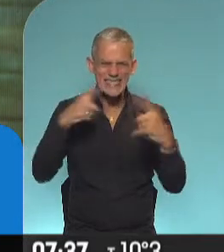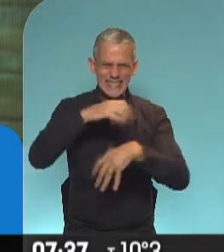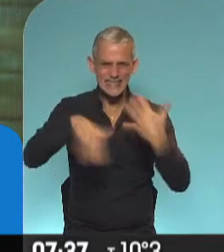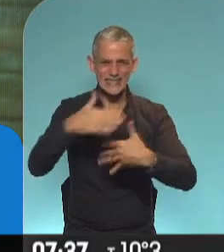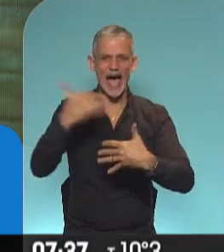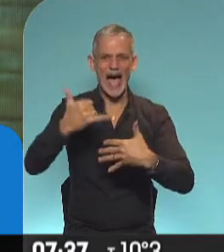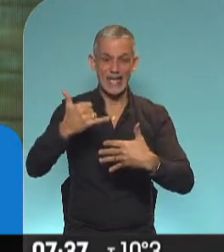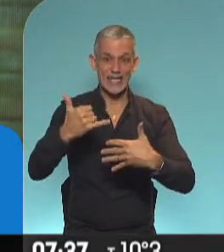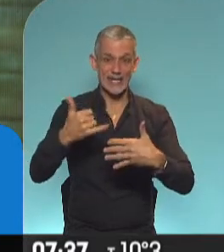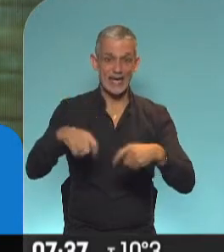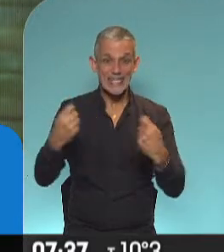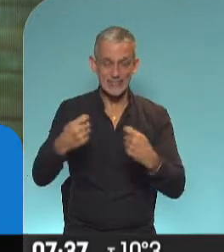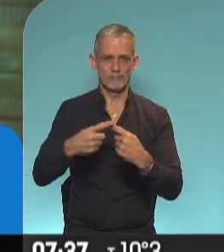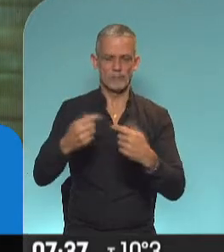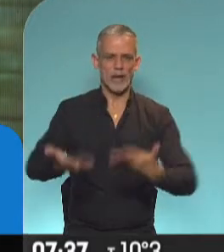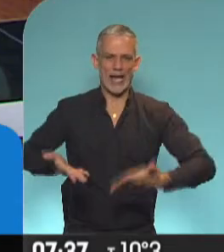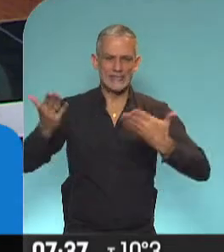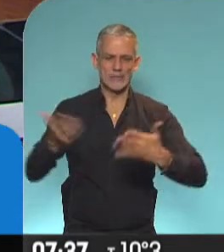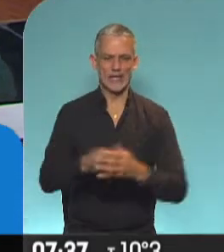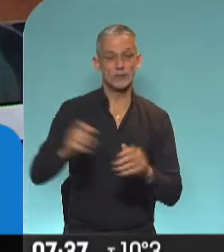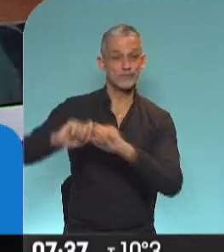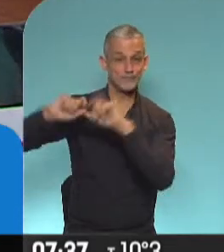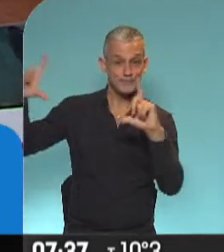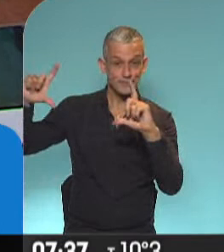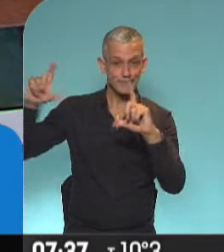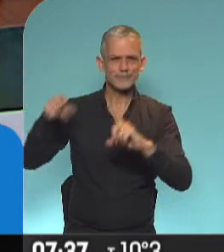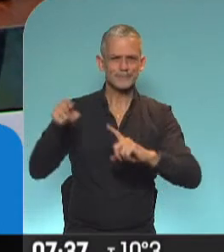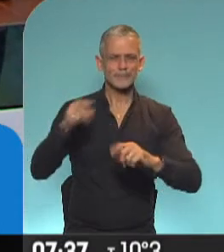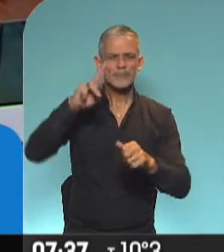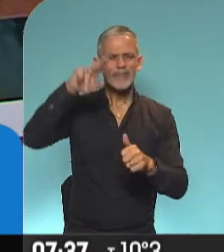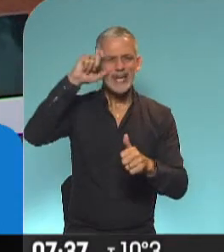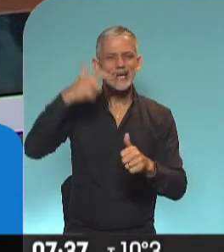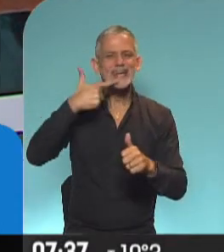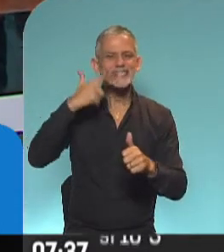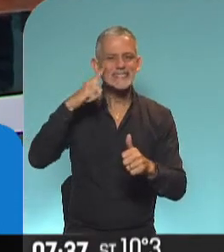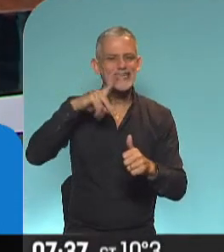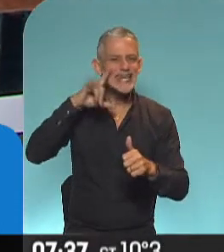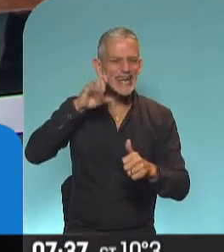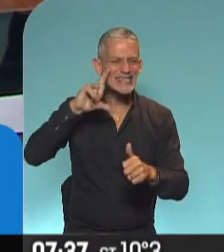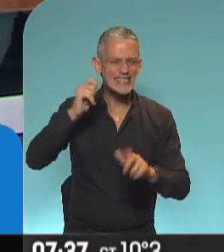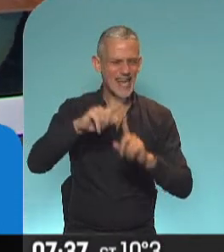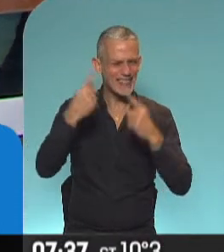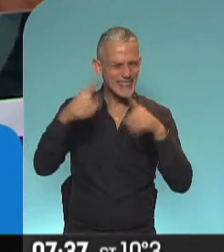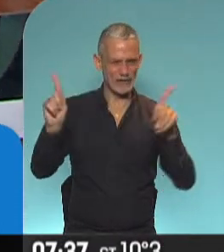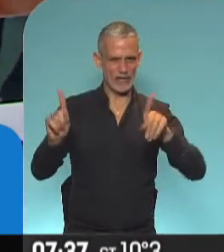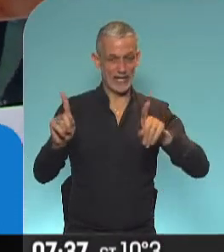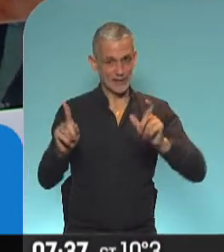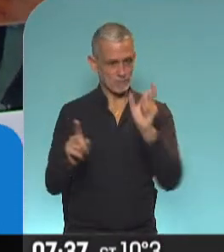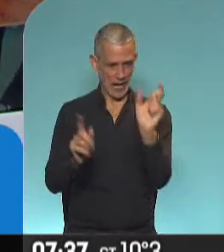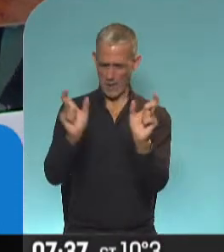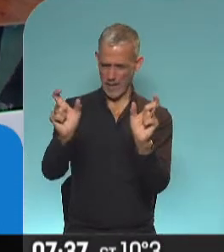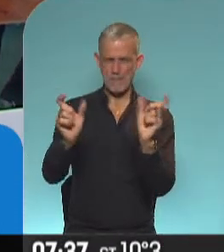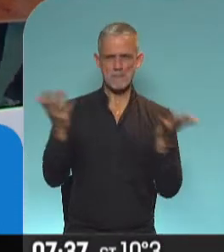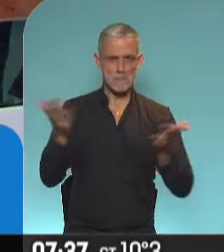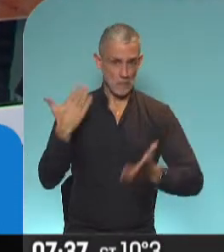crecimiento. Vemos entonces en la segunda placa, yo te decía que no es lo mismo que resiliencia, porque cuando hablamos de resiliencia, que es un término que no